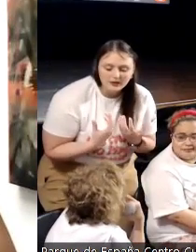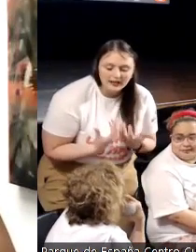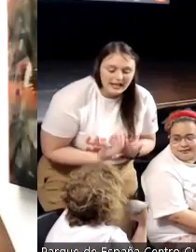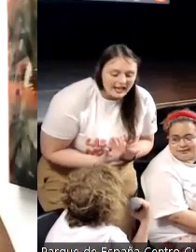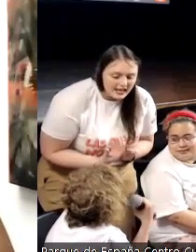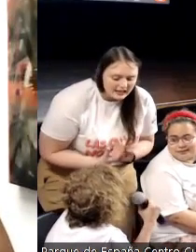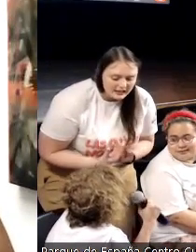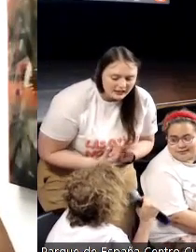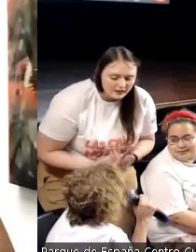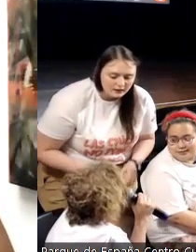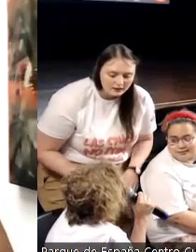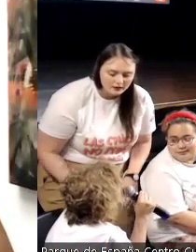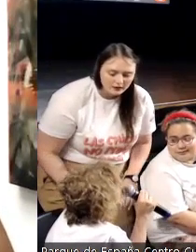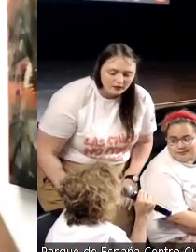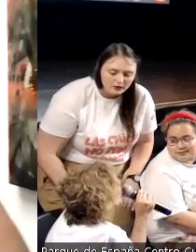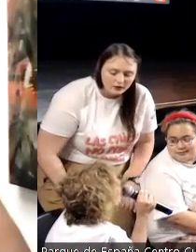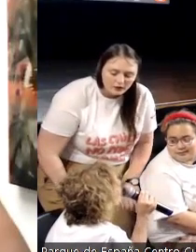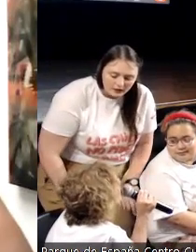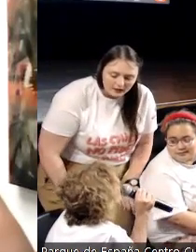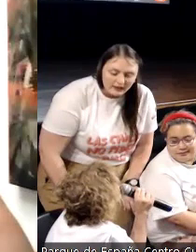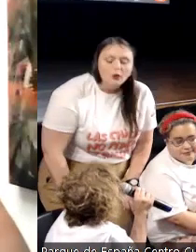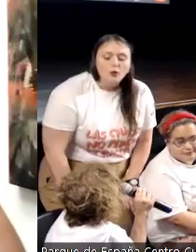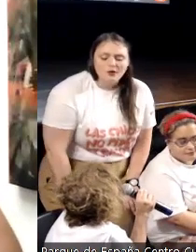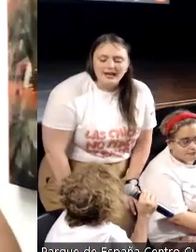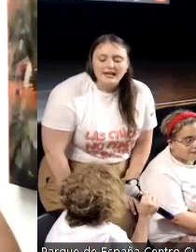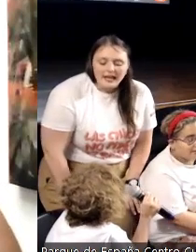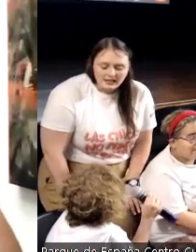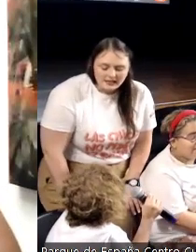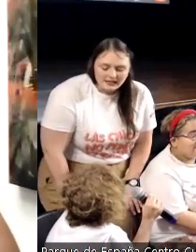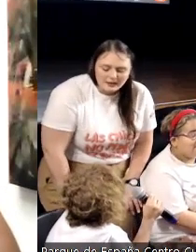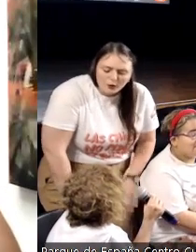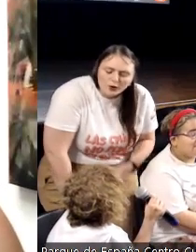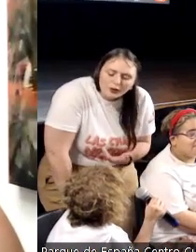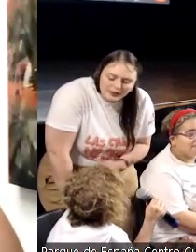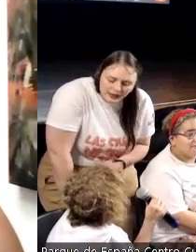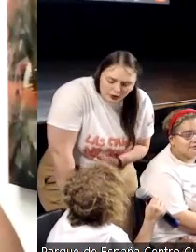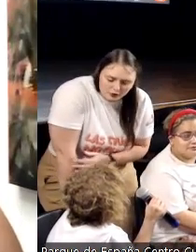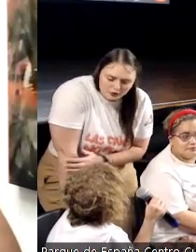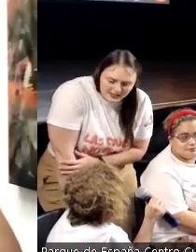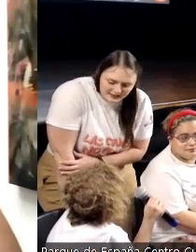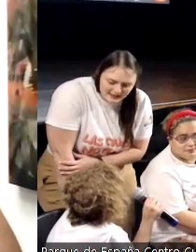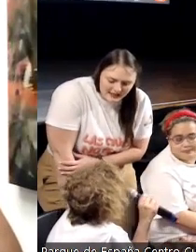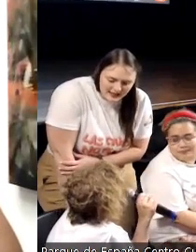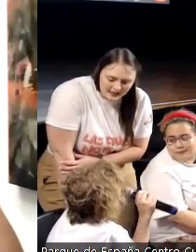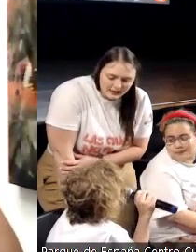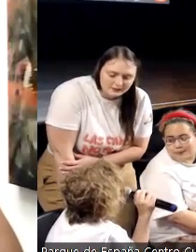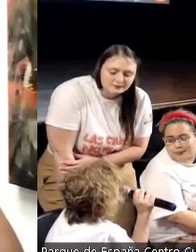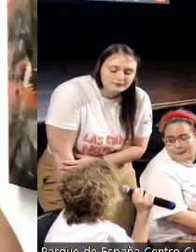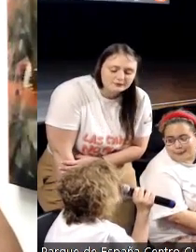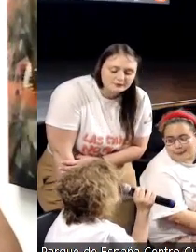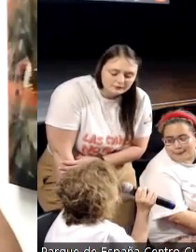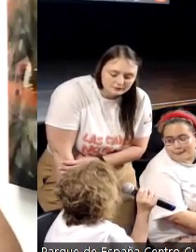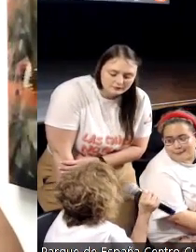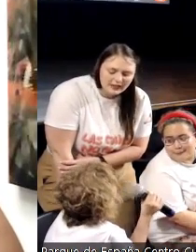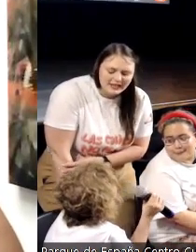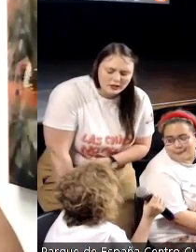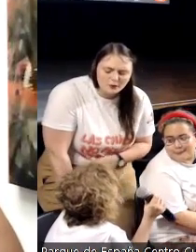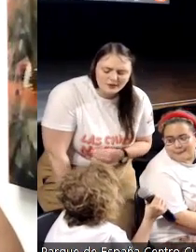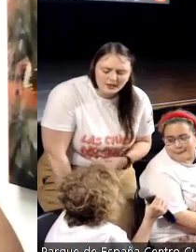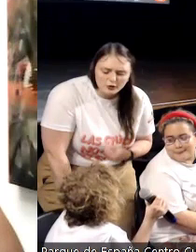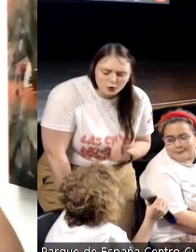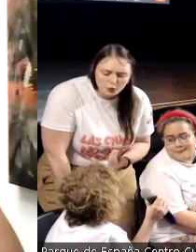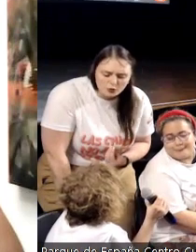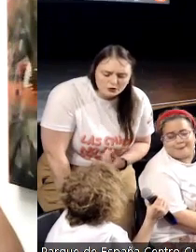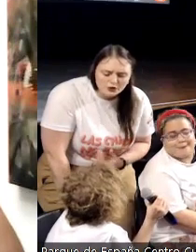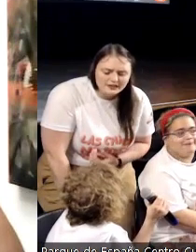cartel largaron una ley una ley una ley y vos dónde conociste esa ley a